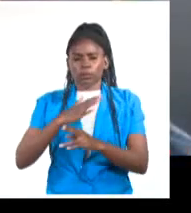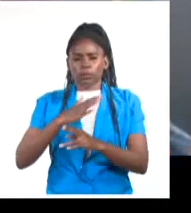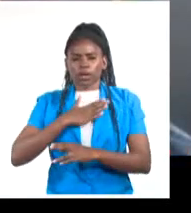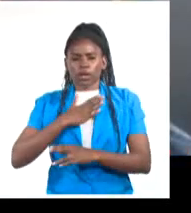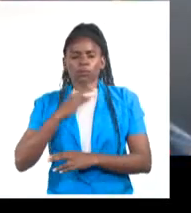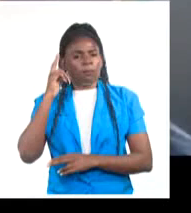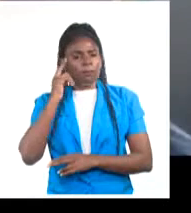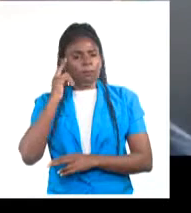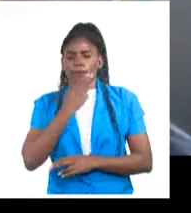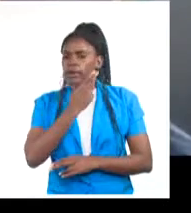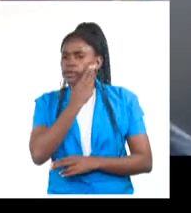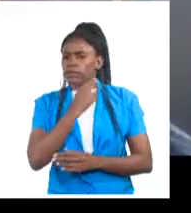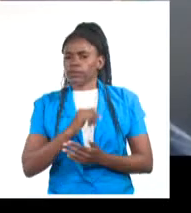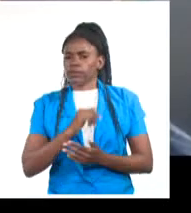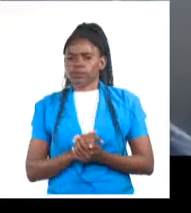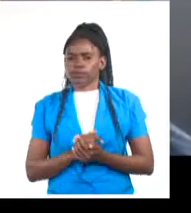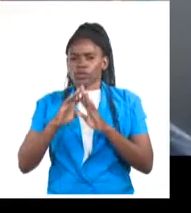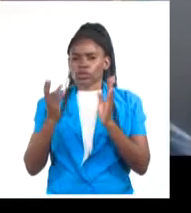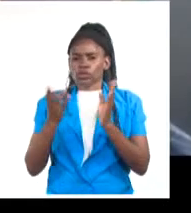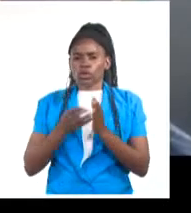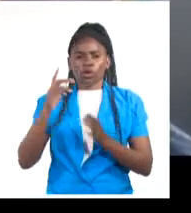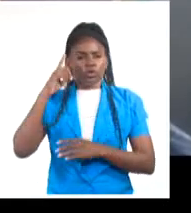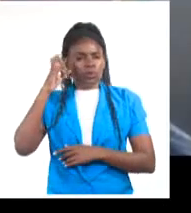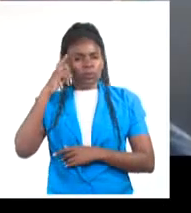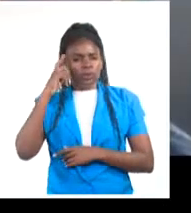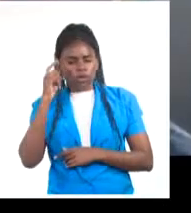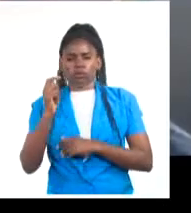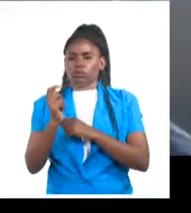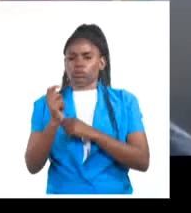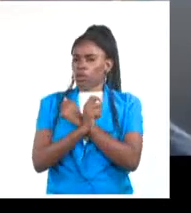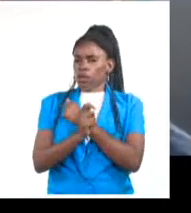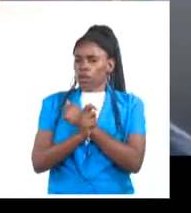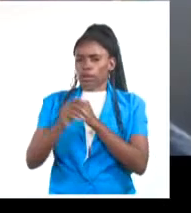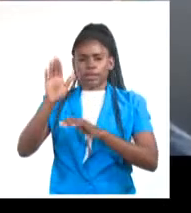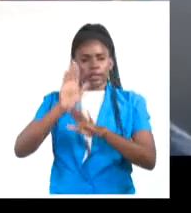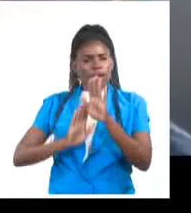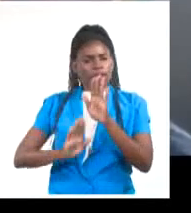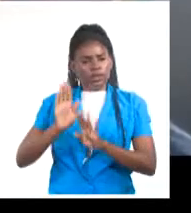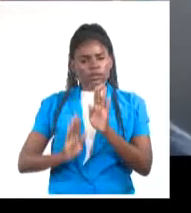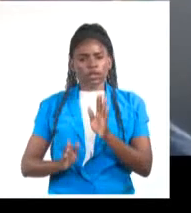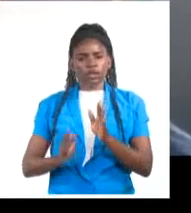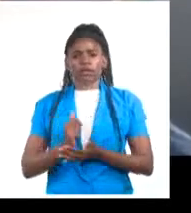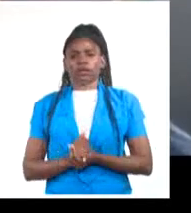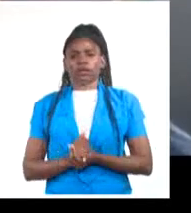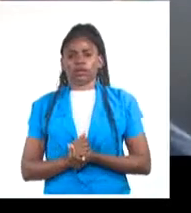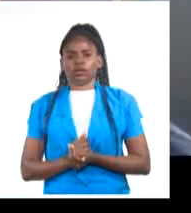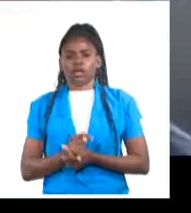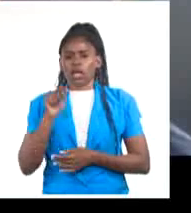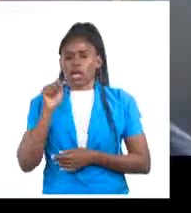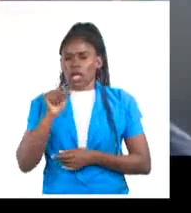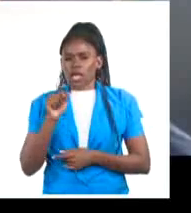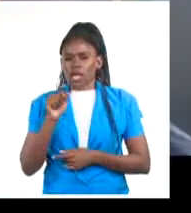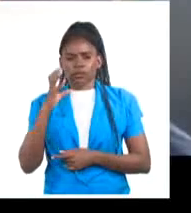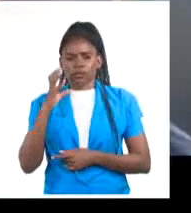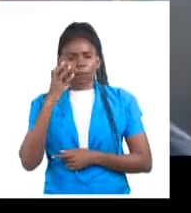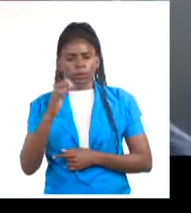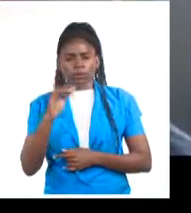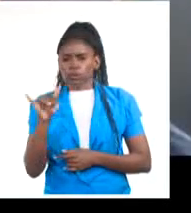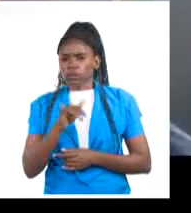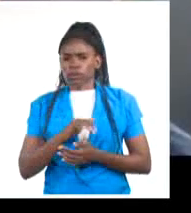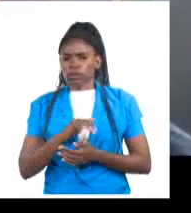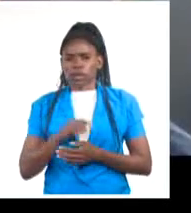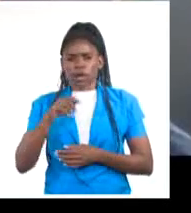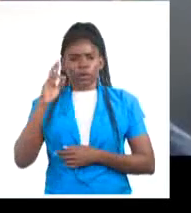el ejemplo de su vida, y desde la fotografía contemporánea también es una oportunidad para homenajearlo en este